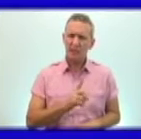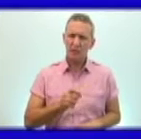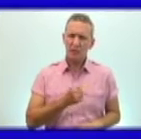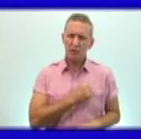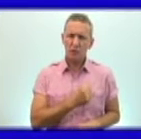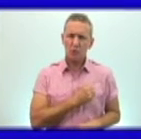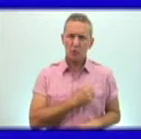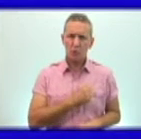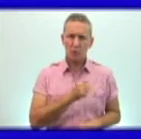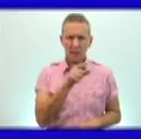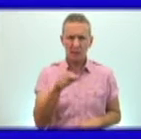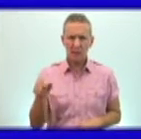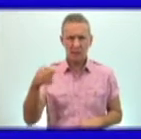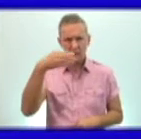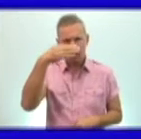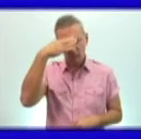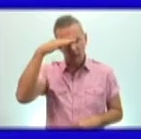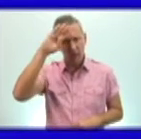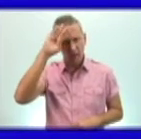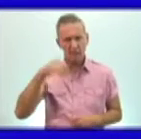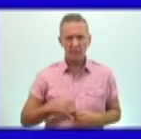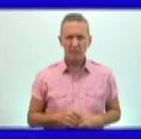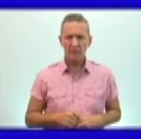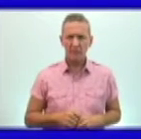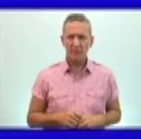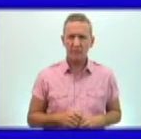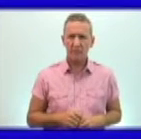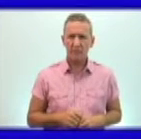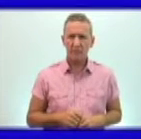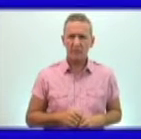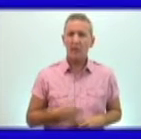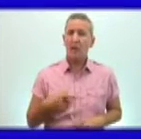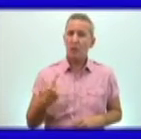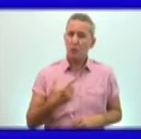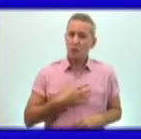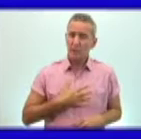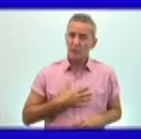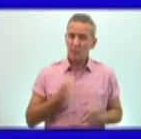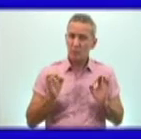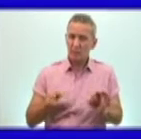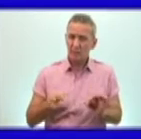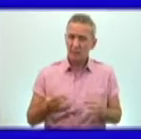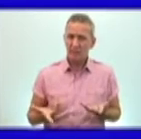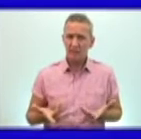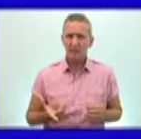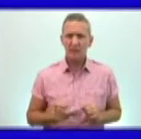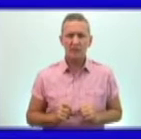o por qué España despreciaba a los cubanos? Porque nuestra realidad era